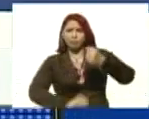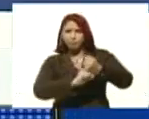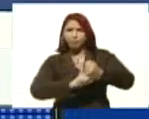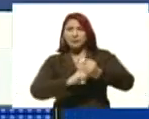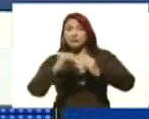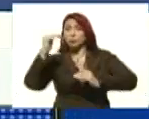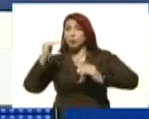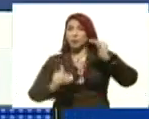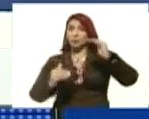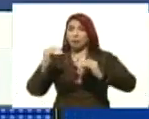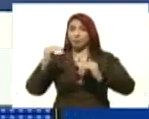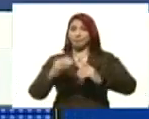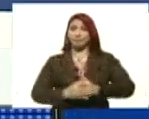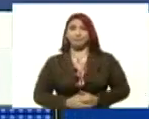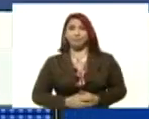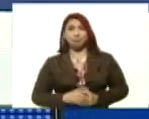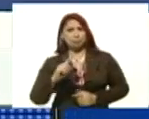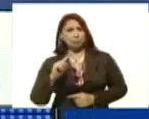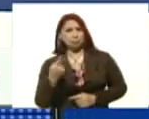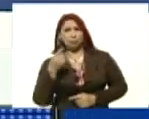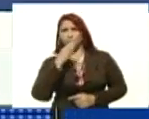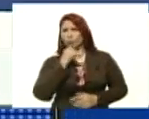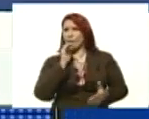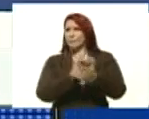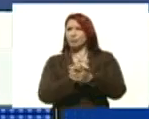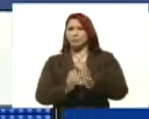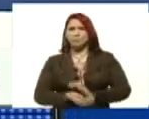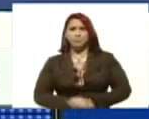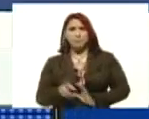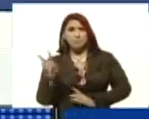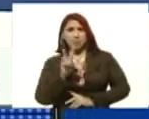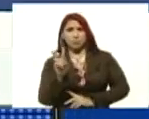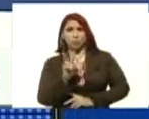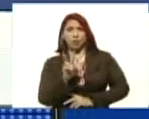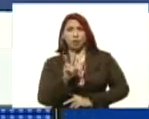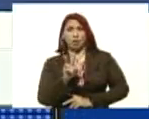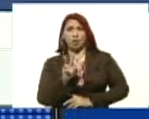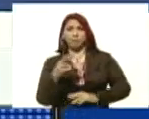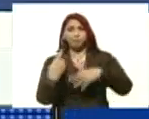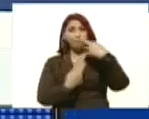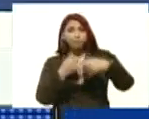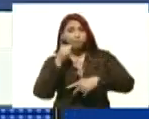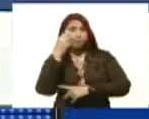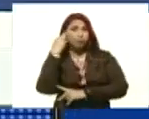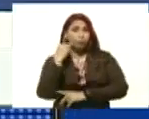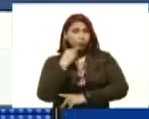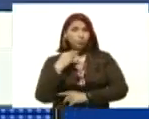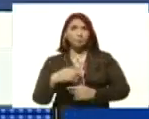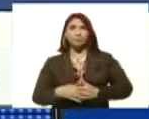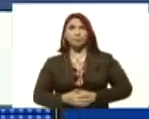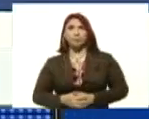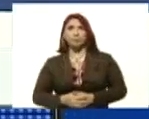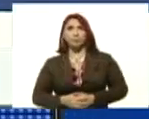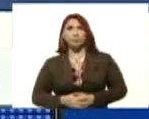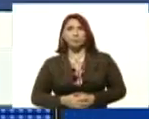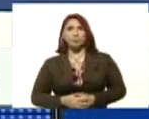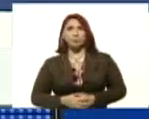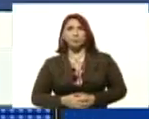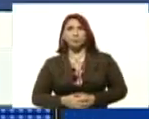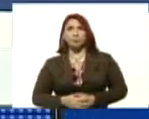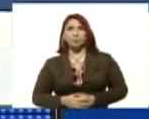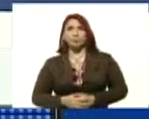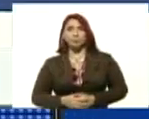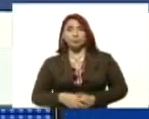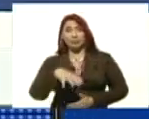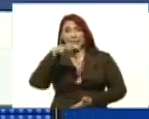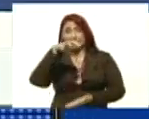desigualdad, el principal enemigo de Venezuela y de la revolución bolivariana. El